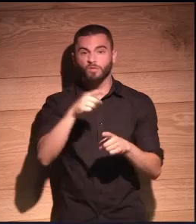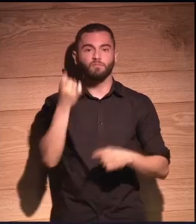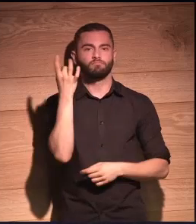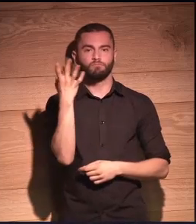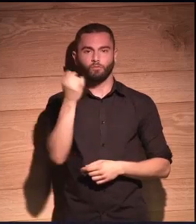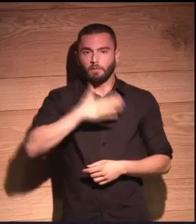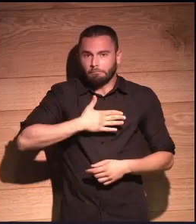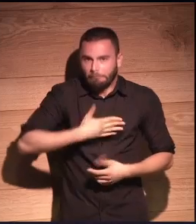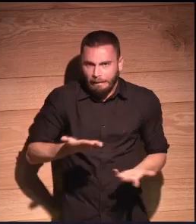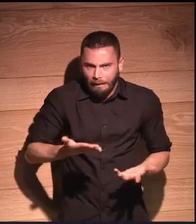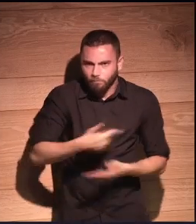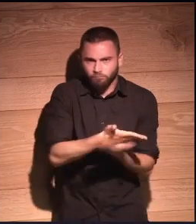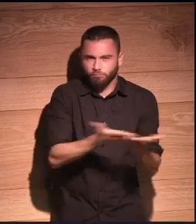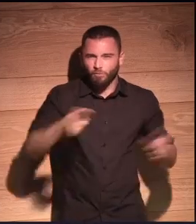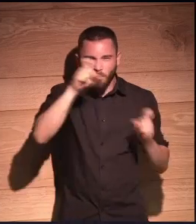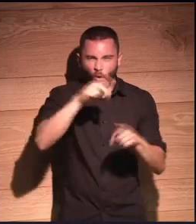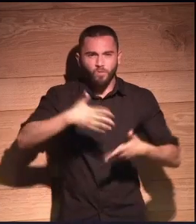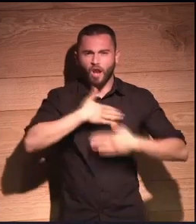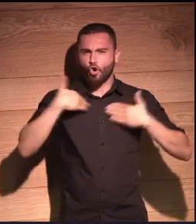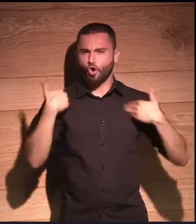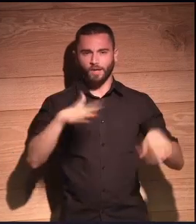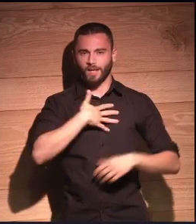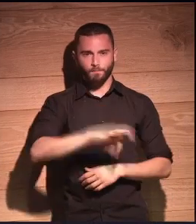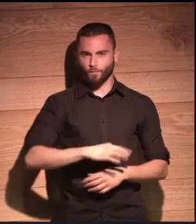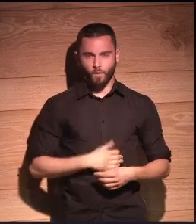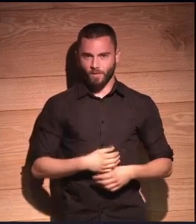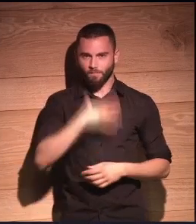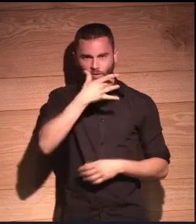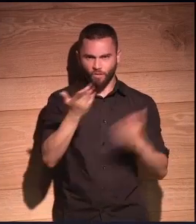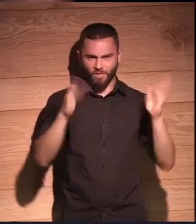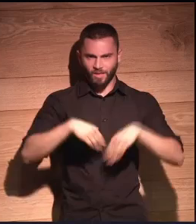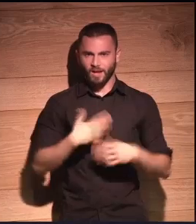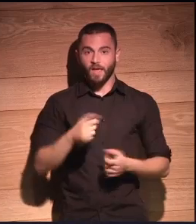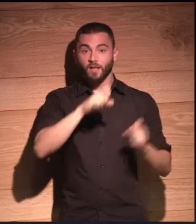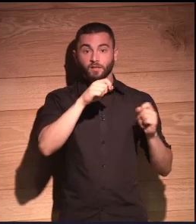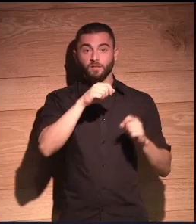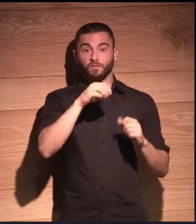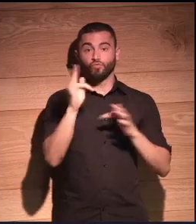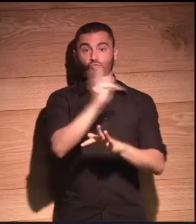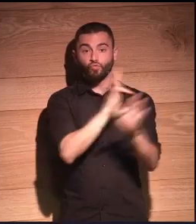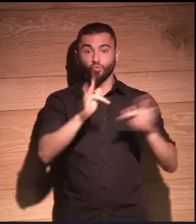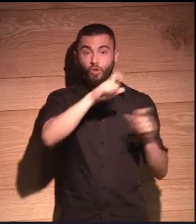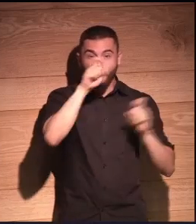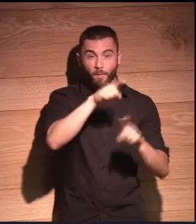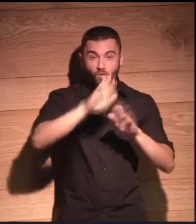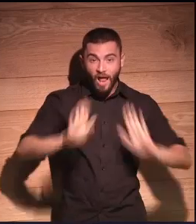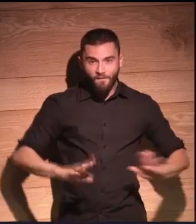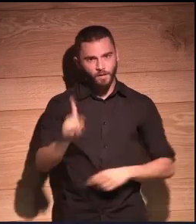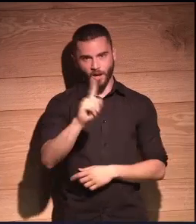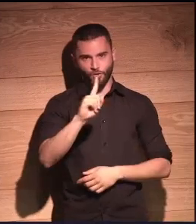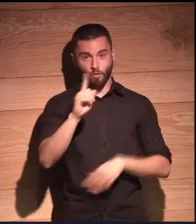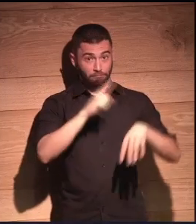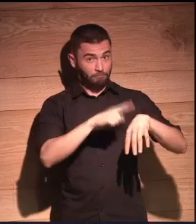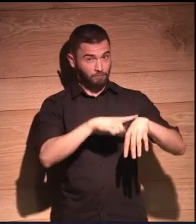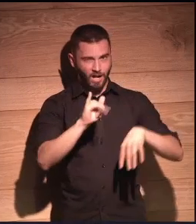no tengáis ningún pudor en preguntar lo que queráis, y no vamos a hacer un turno de preguntas al final, sino que más o menos tengo aquí un